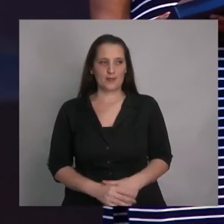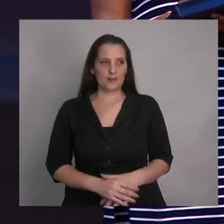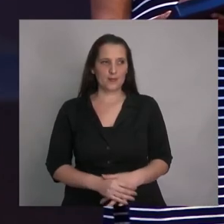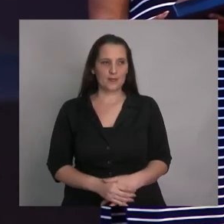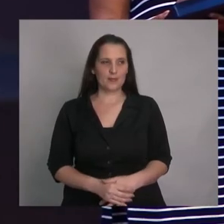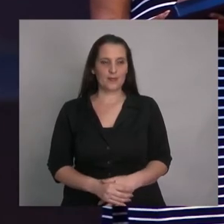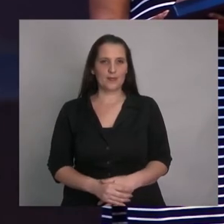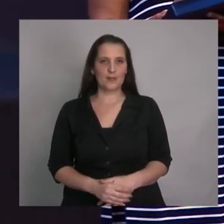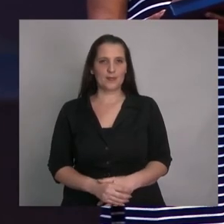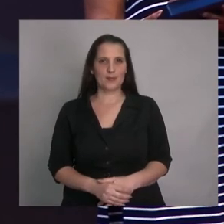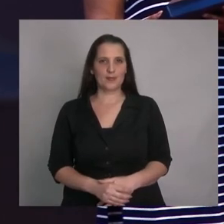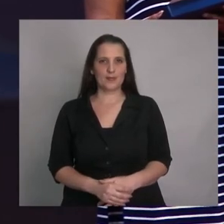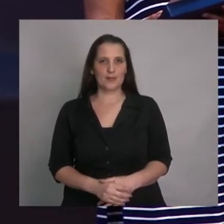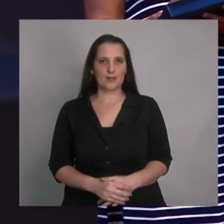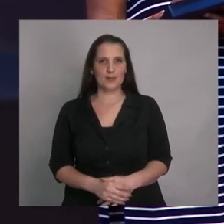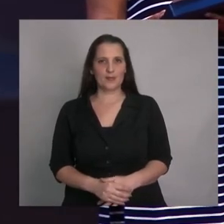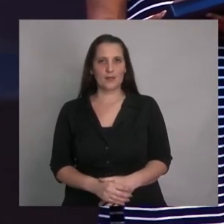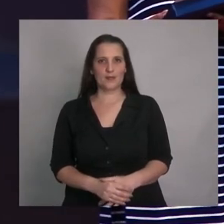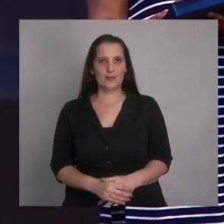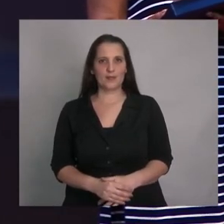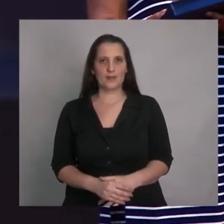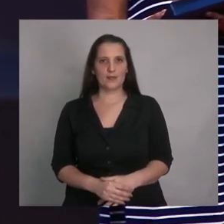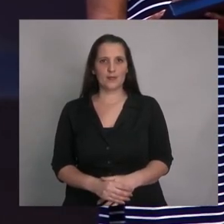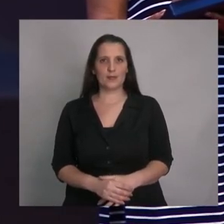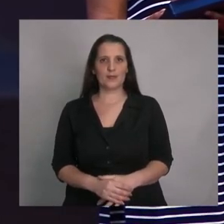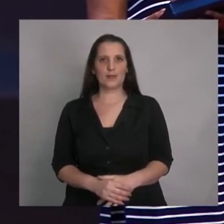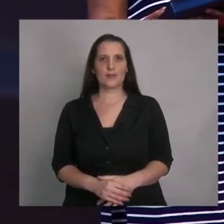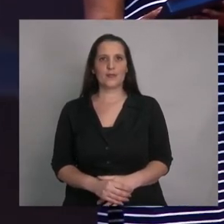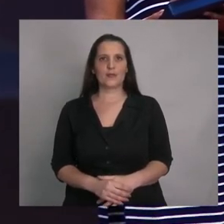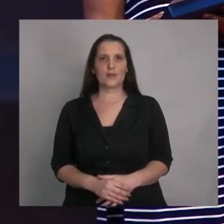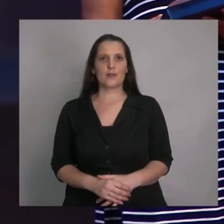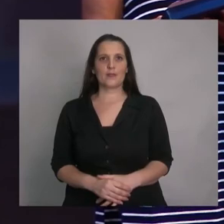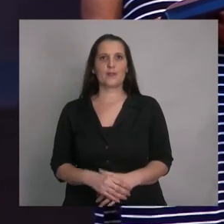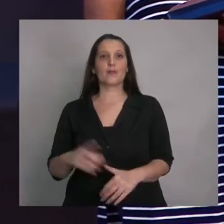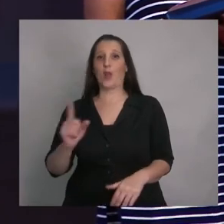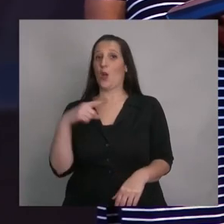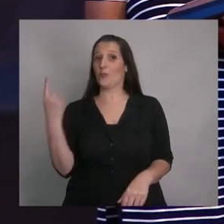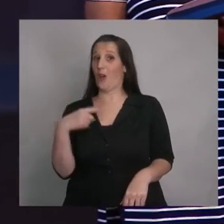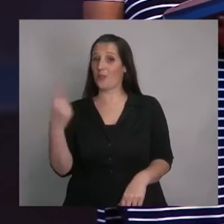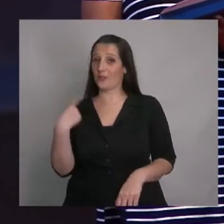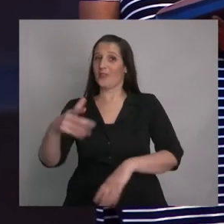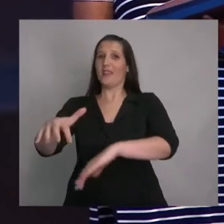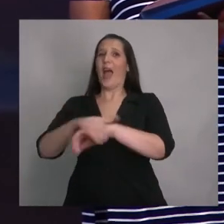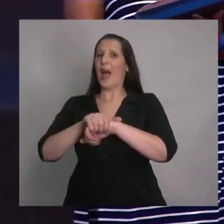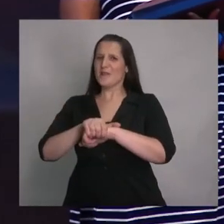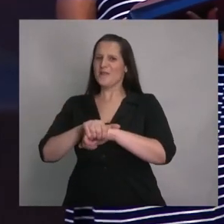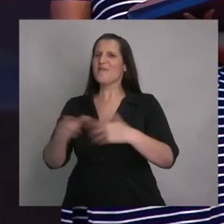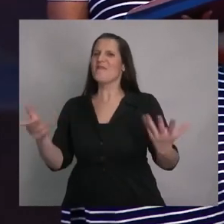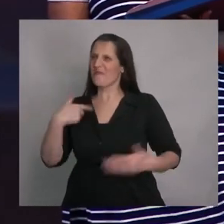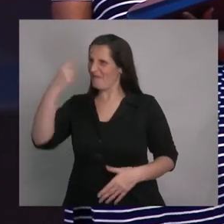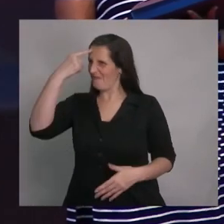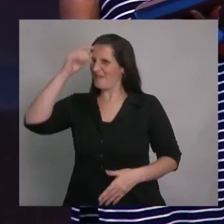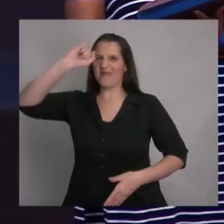porque estamos bajo ataque son we my friends you believe in the right to freedom the ride with